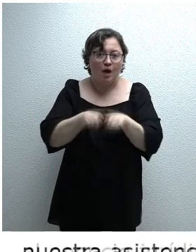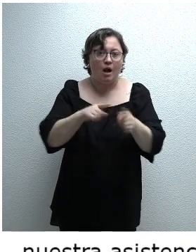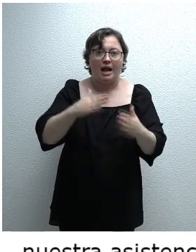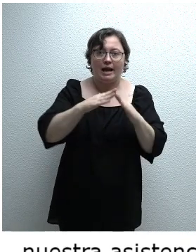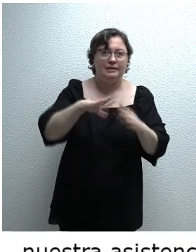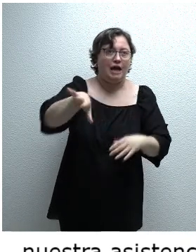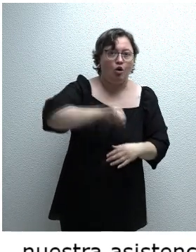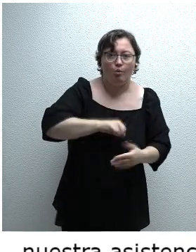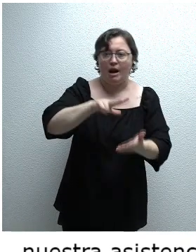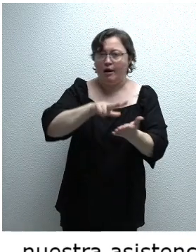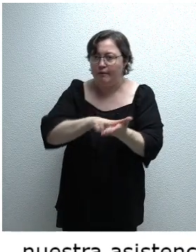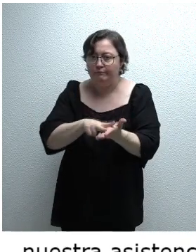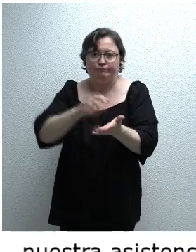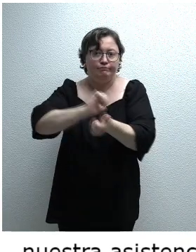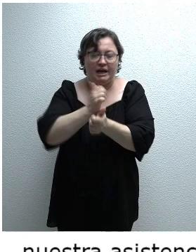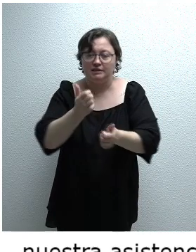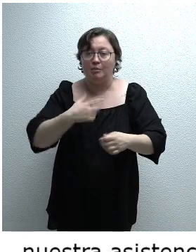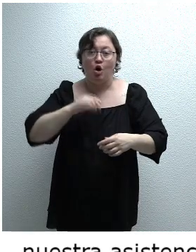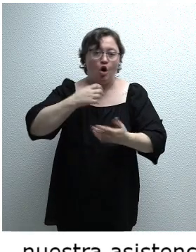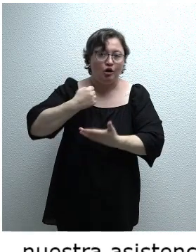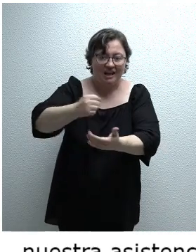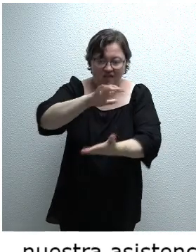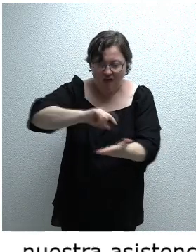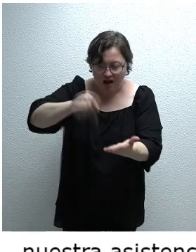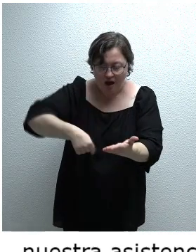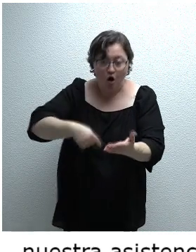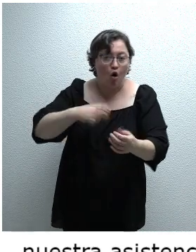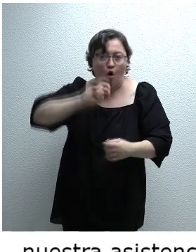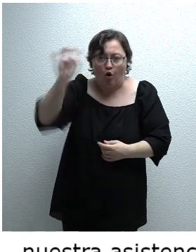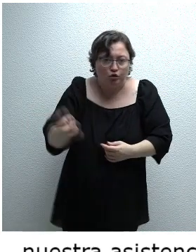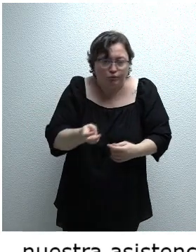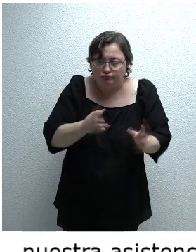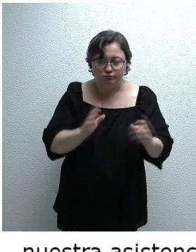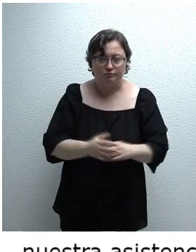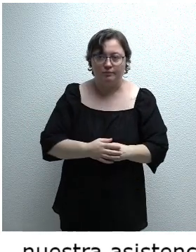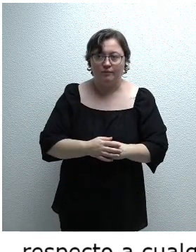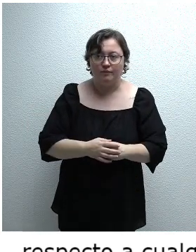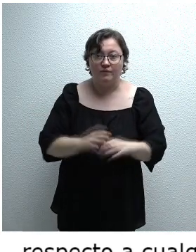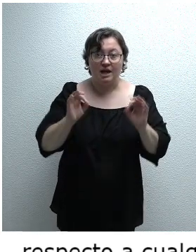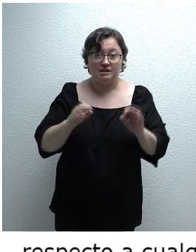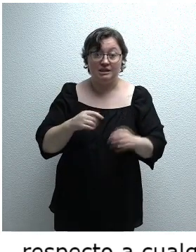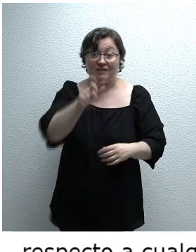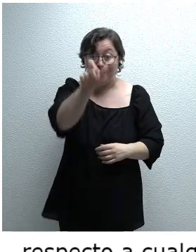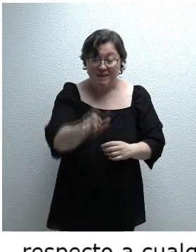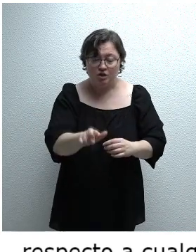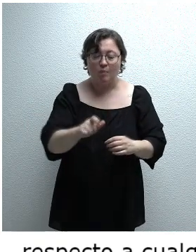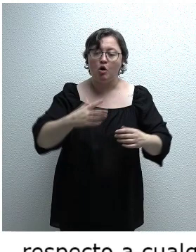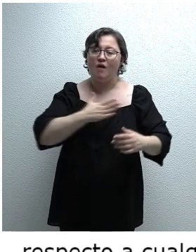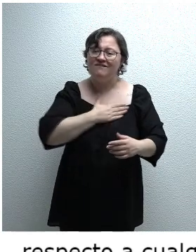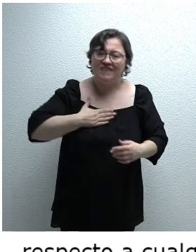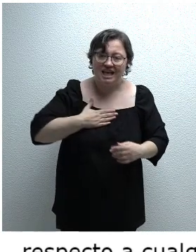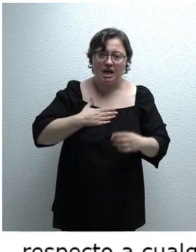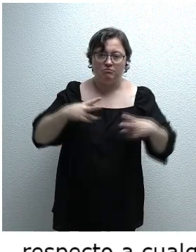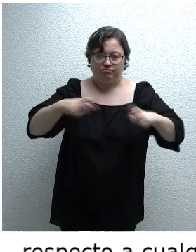compraventa, de un préstamo, de un testamento o de cualquier otro tipo de actuación jurídica. de las voluntades anticipadas, que no